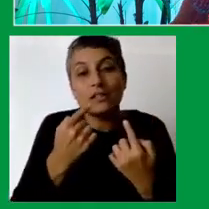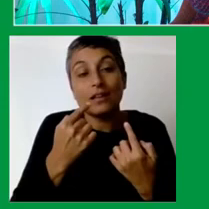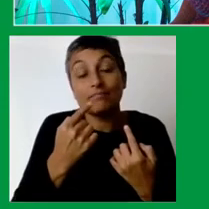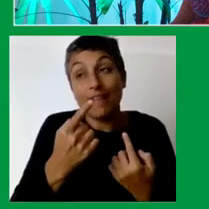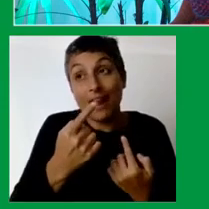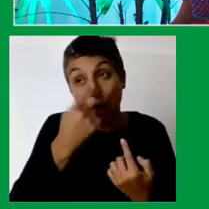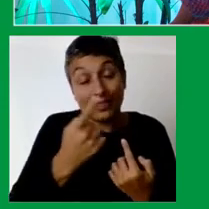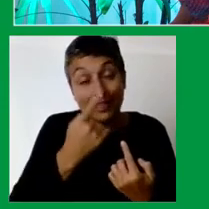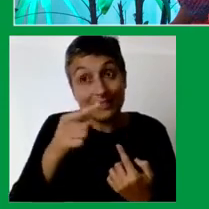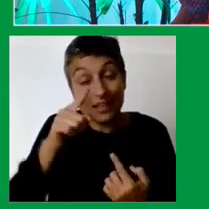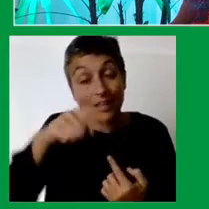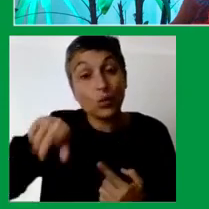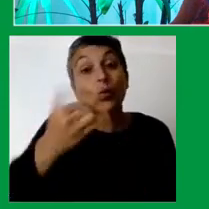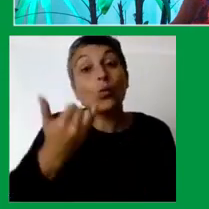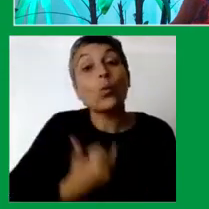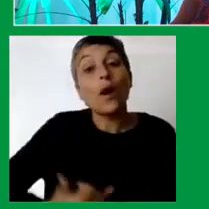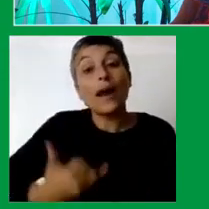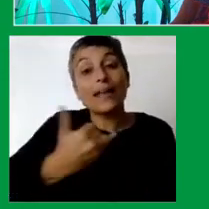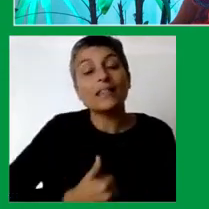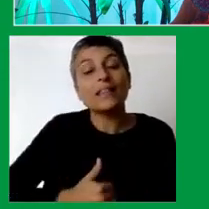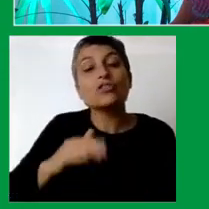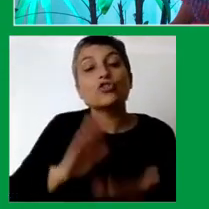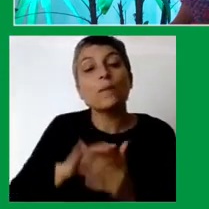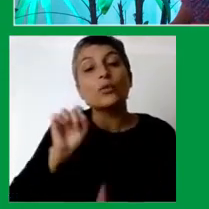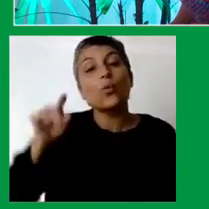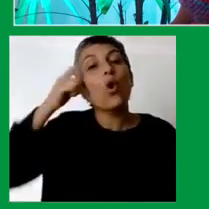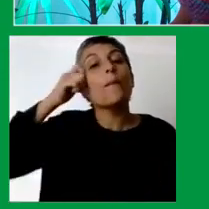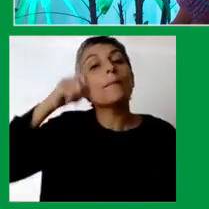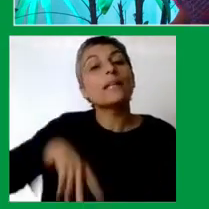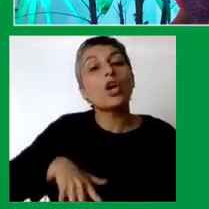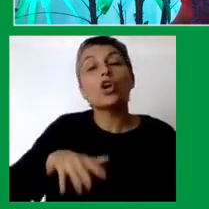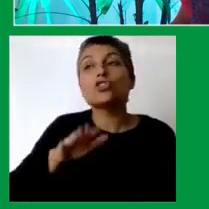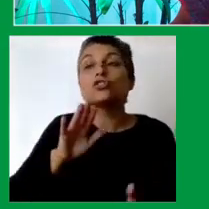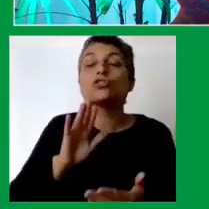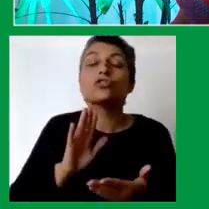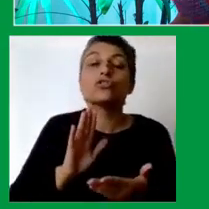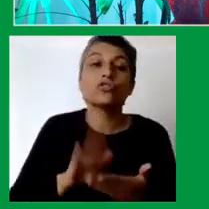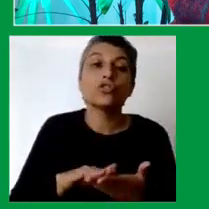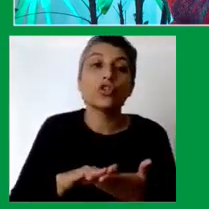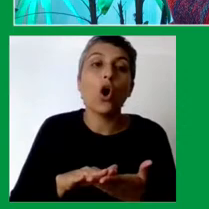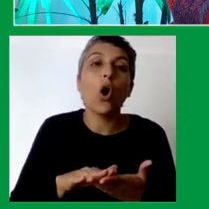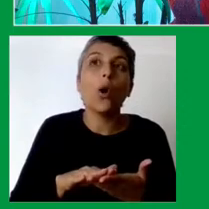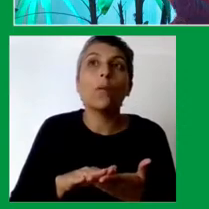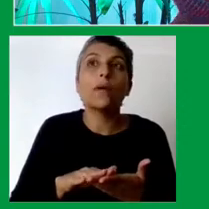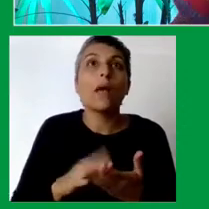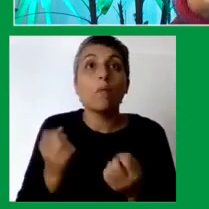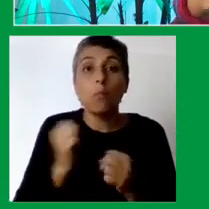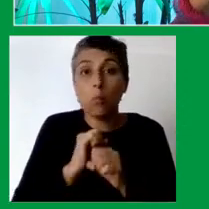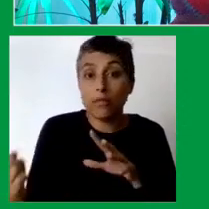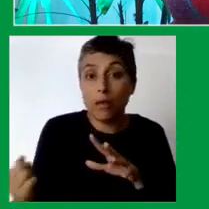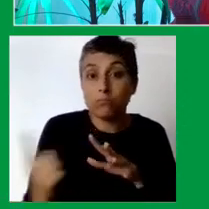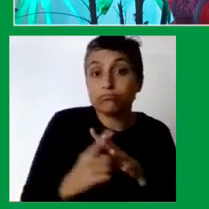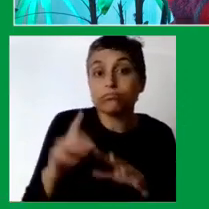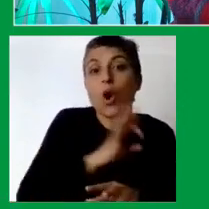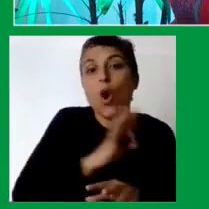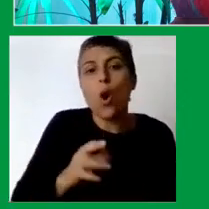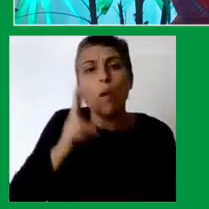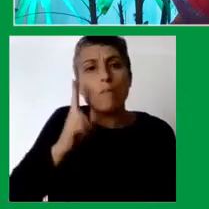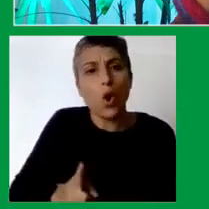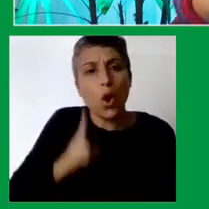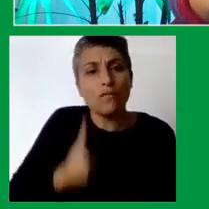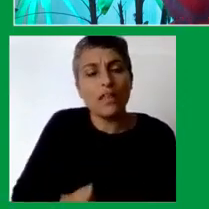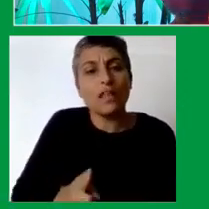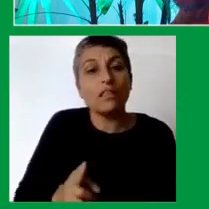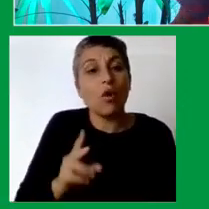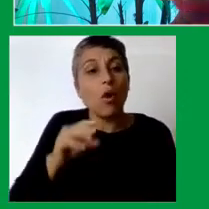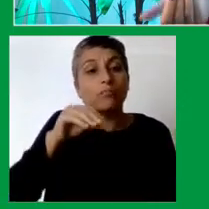de tu opinión sobre la integración o la prohibición de este tipo de herramientas dentro de los centros educativos y